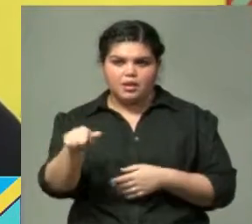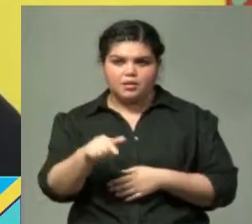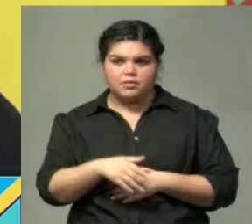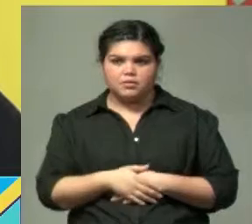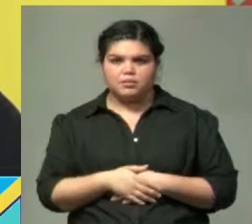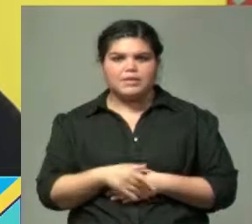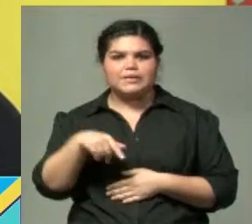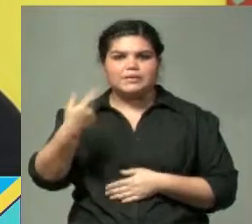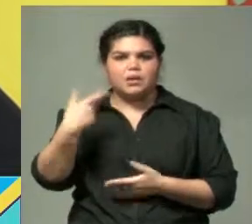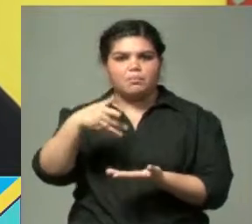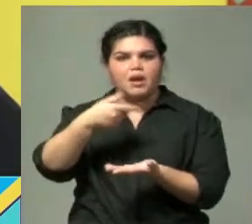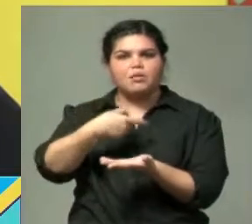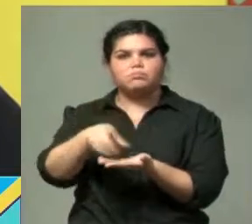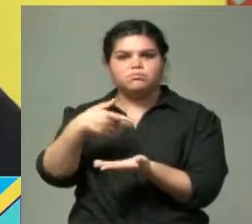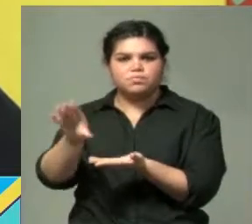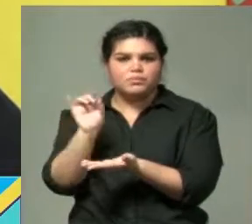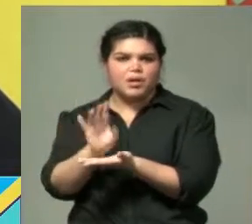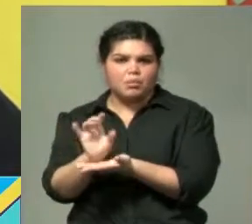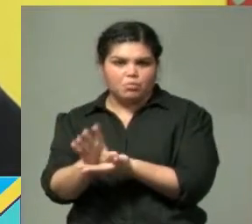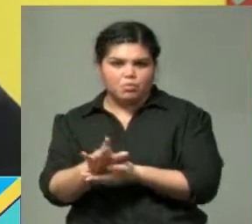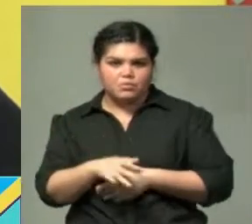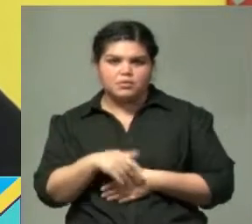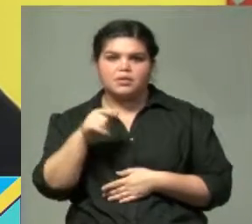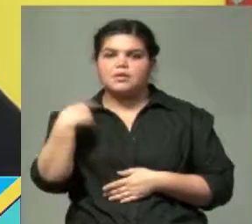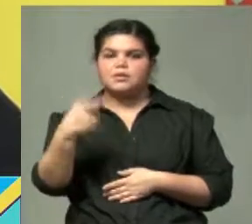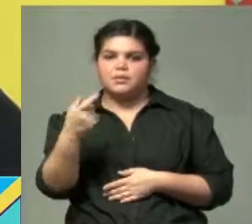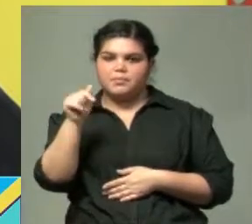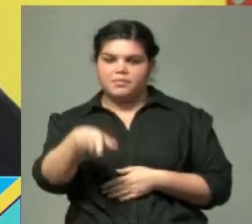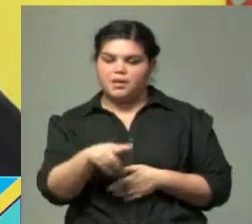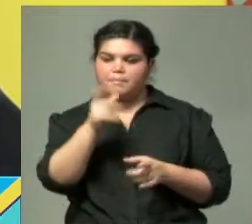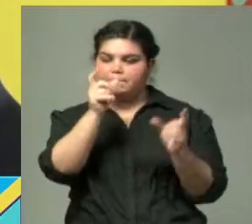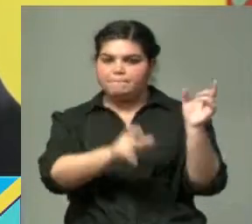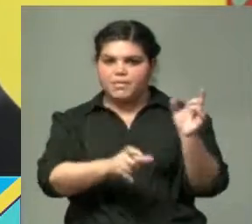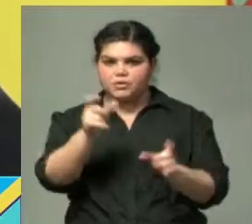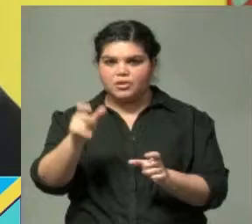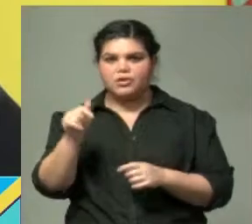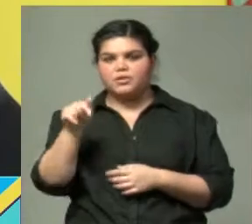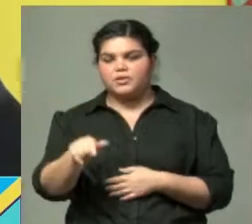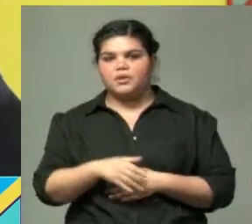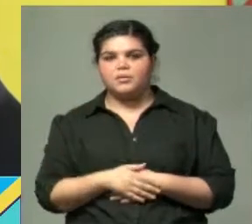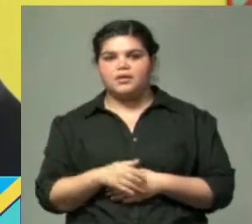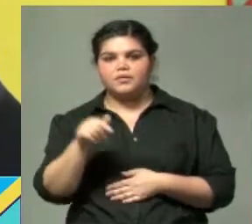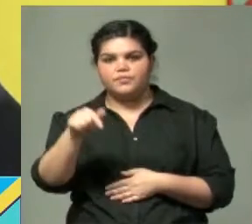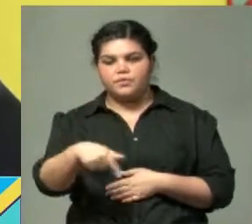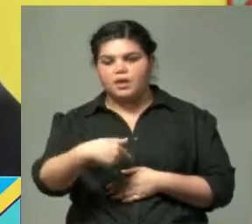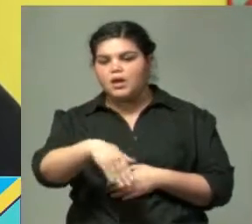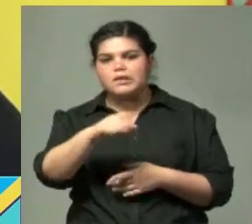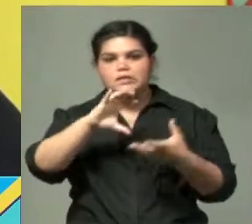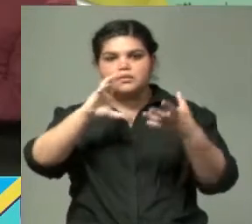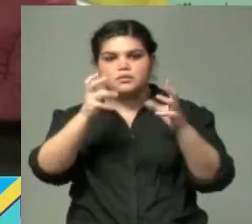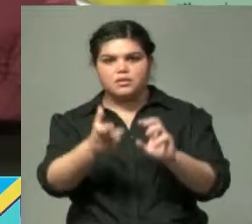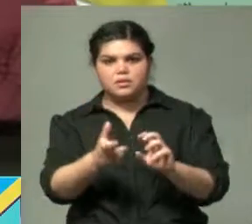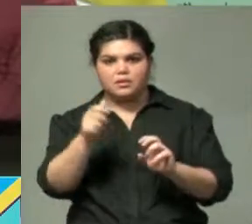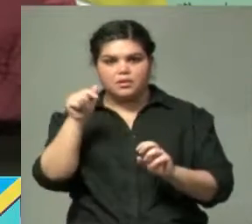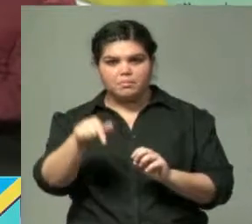expulsivo. ¿Por qué? Porque en la medida que más gente sacamos del sistema, mayor demanda hay de ingresar al sistema, y eso